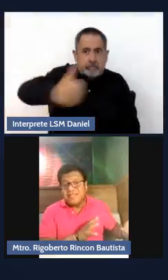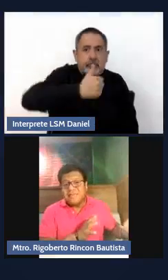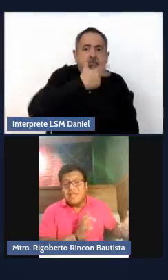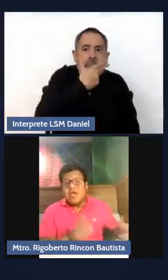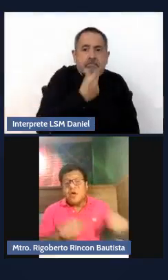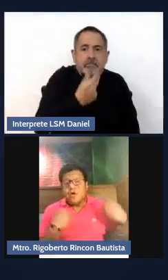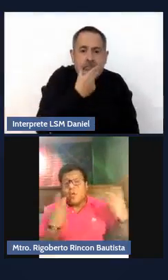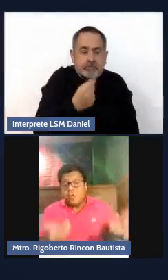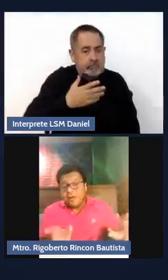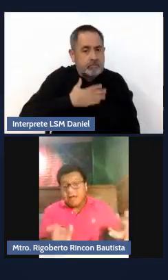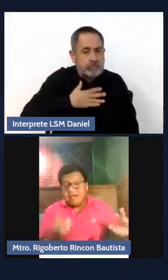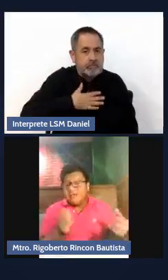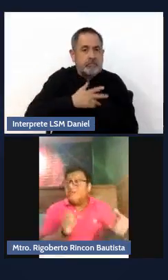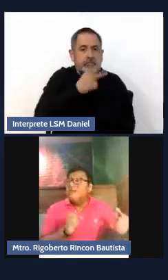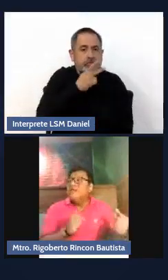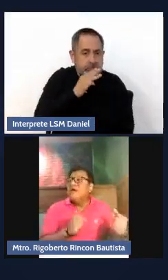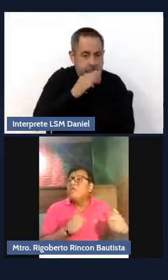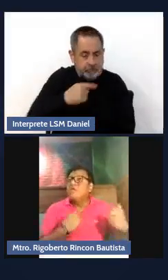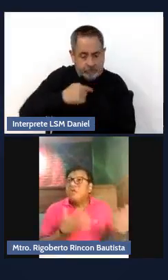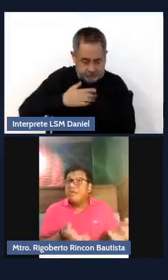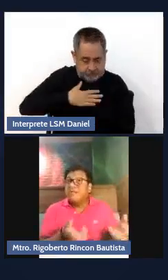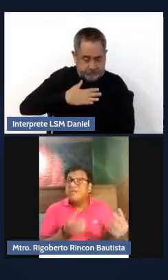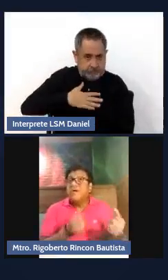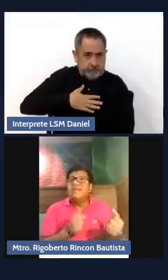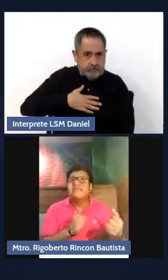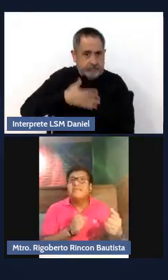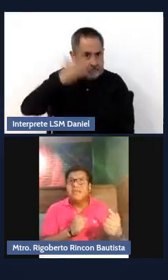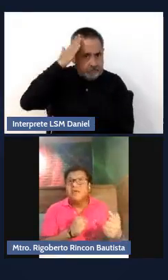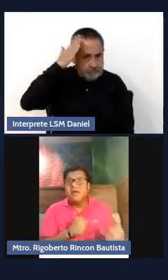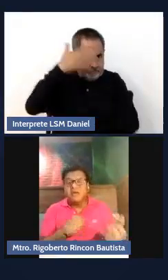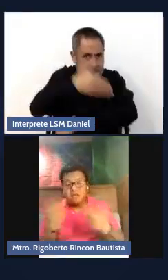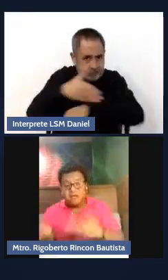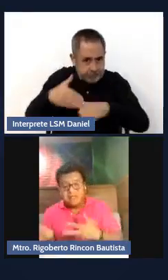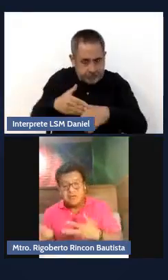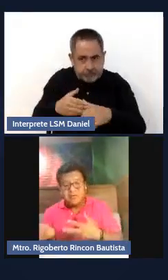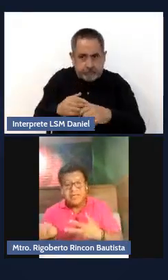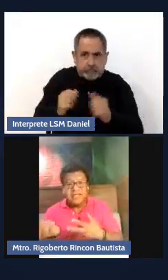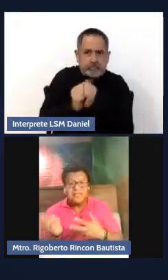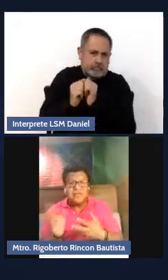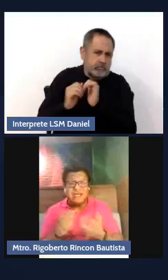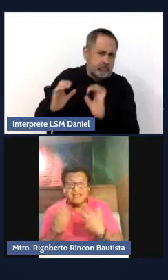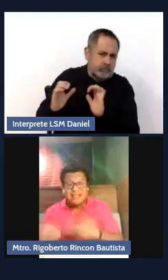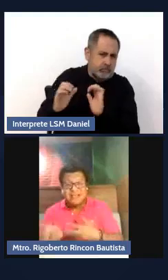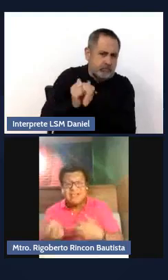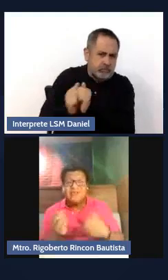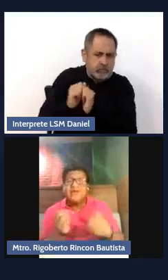como padres de familia, como líderes de hogar, también igual como nuestras compañeras mujeres, líderes